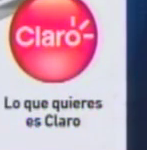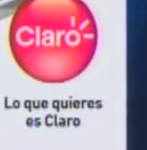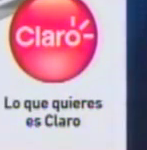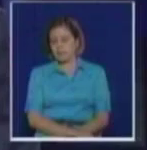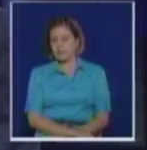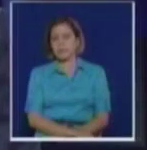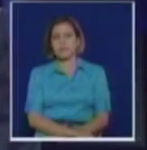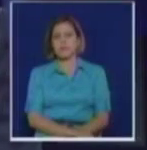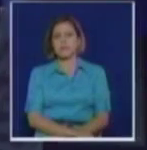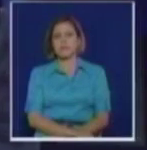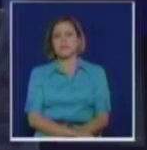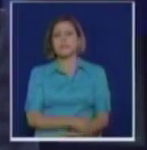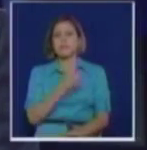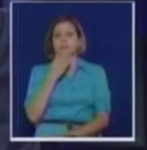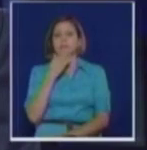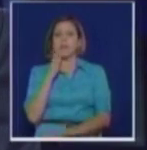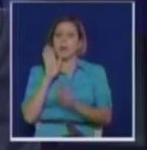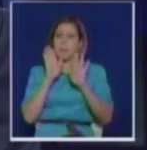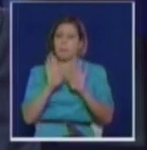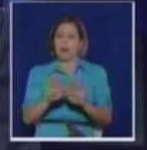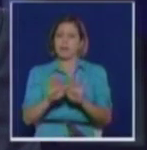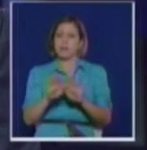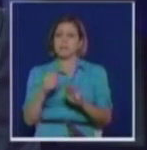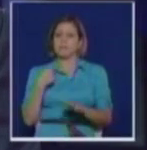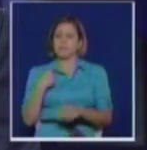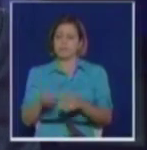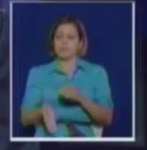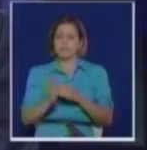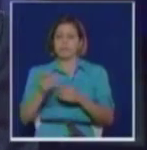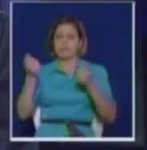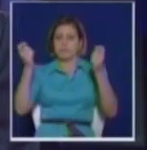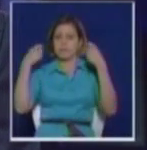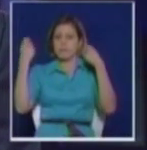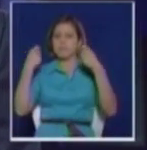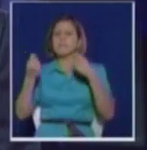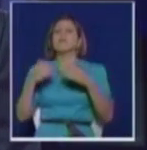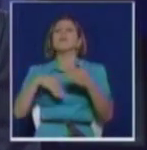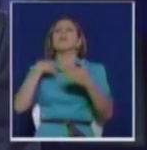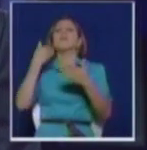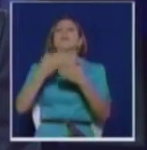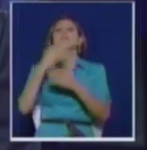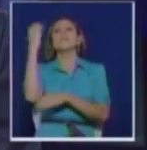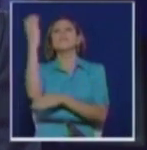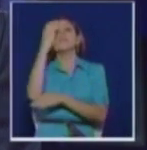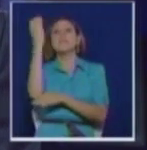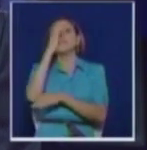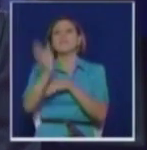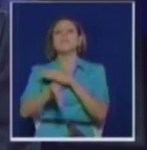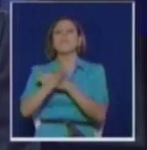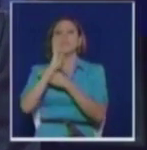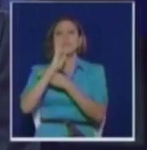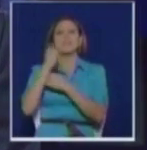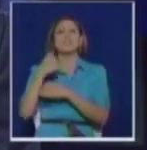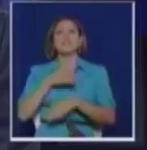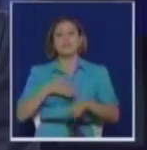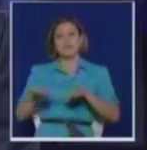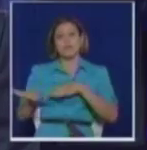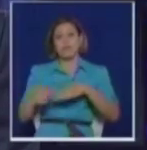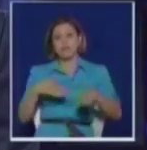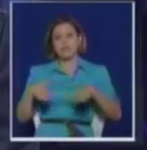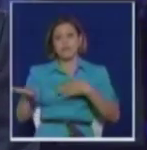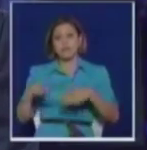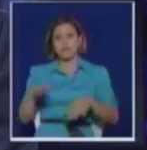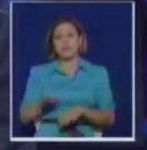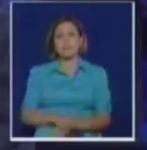destino. Hacemos una pausa para comerciales y al regresar, espere, Colombia sigue triunfando en el Mundial de Patinaje en